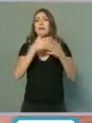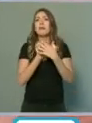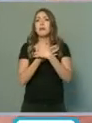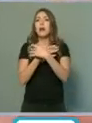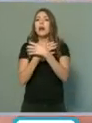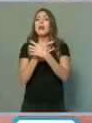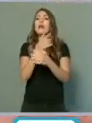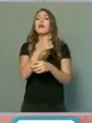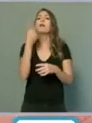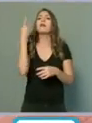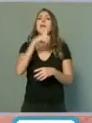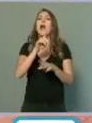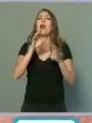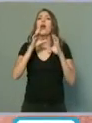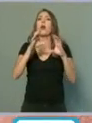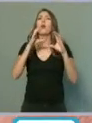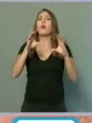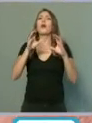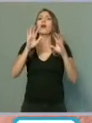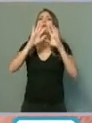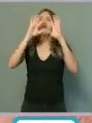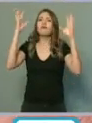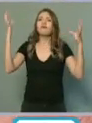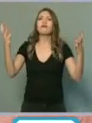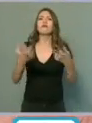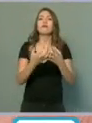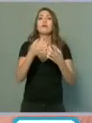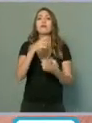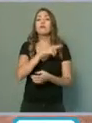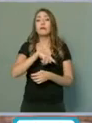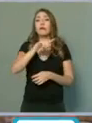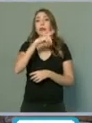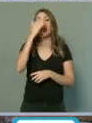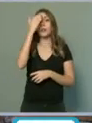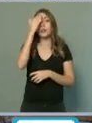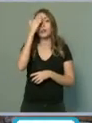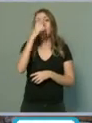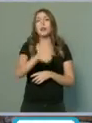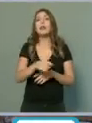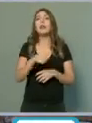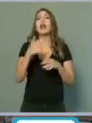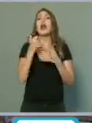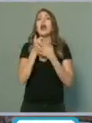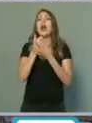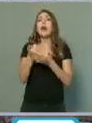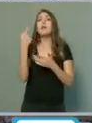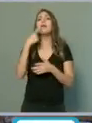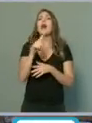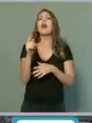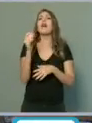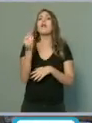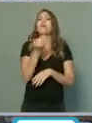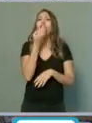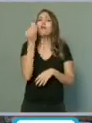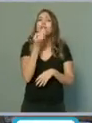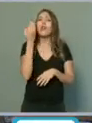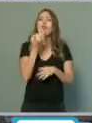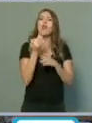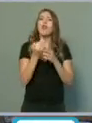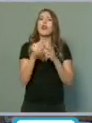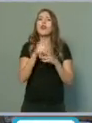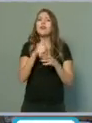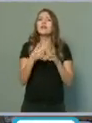¿sí? Muchos de nosotros conocemos que la mariposa lo que ayuda es a polinizar las flores y en cierta